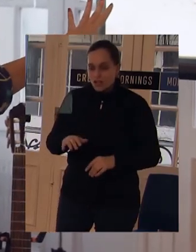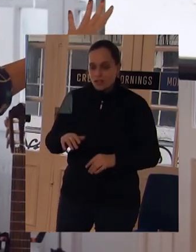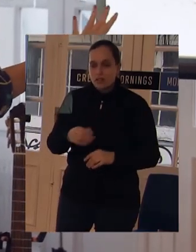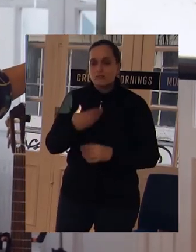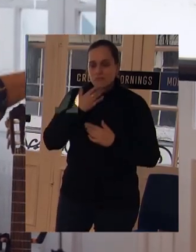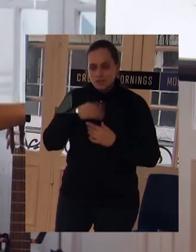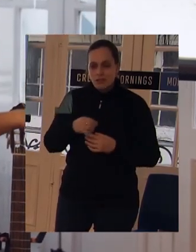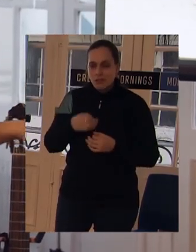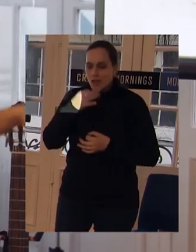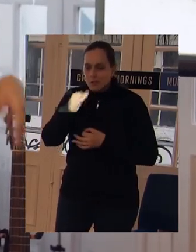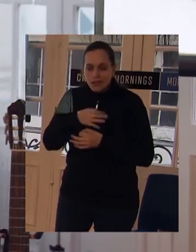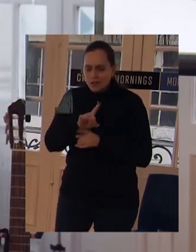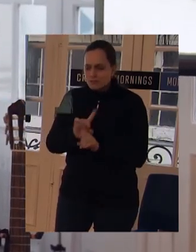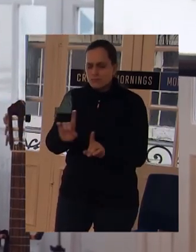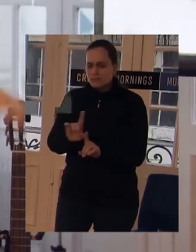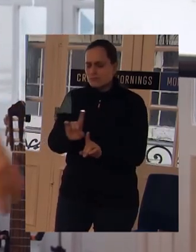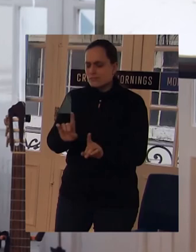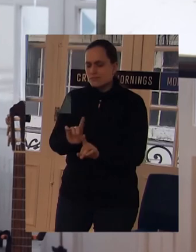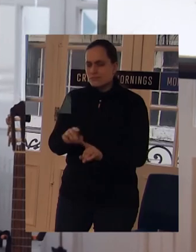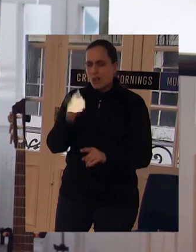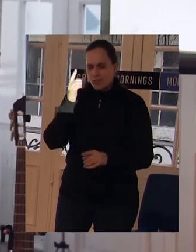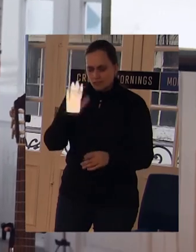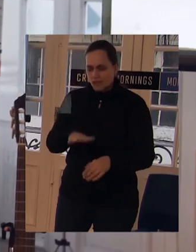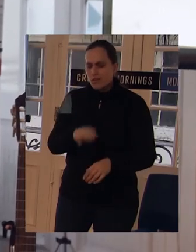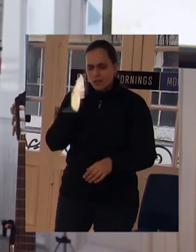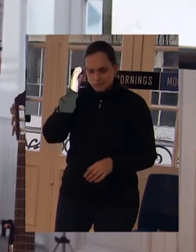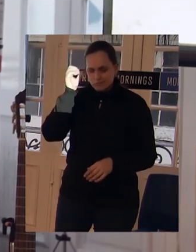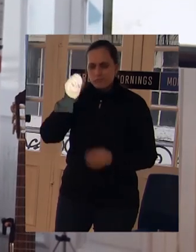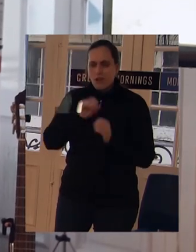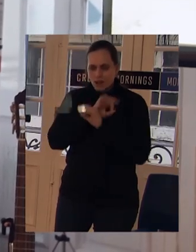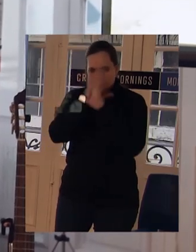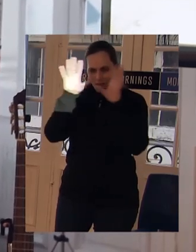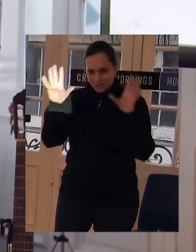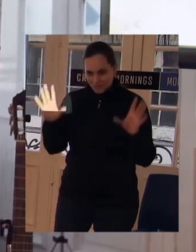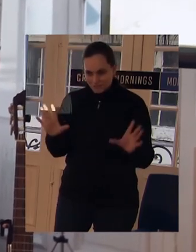explicárselo. Y llega esta foto. No. Entonces,